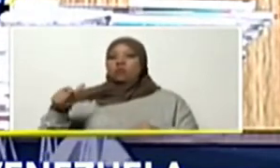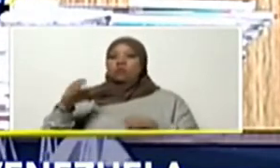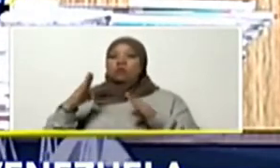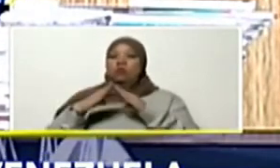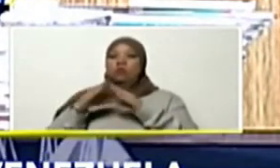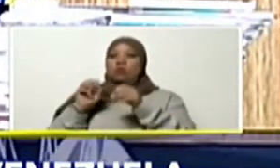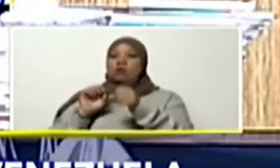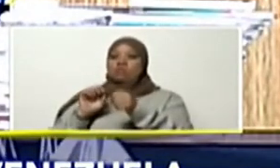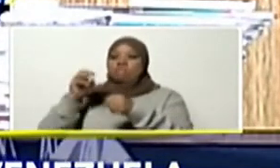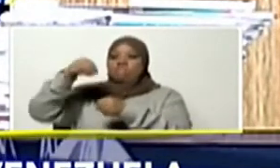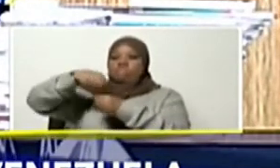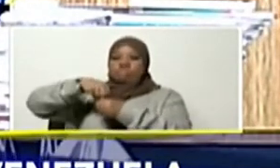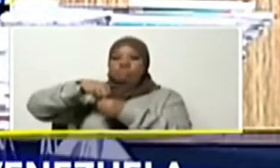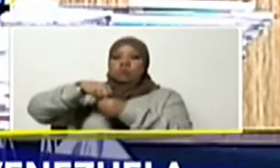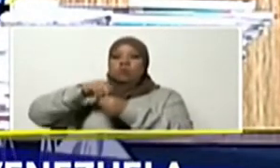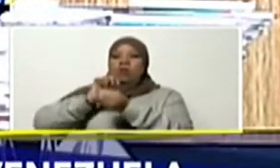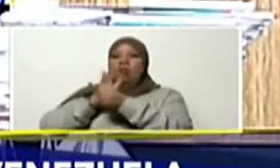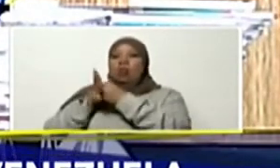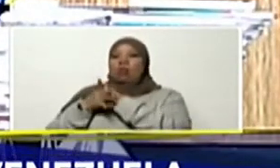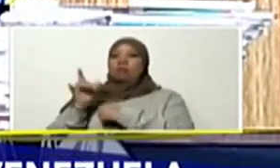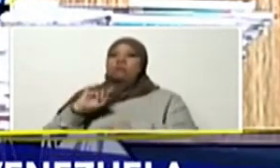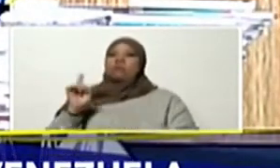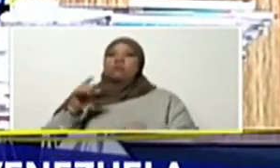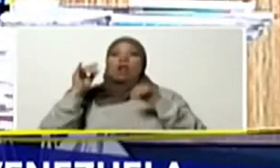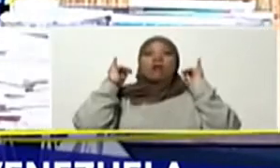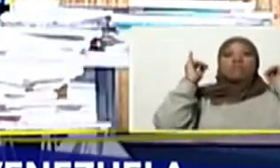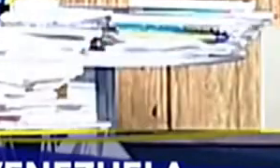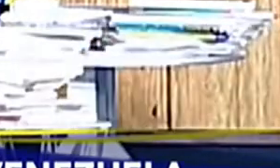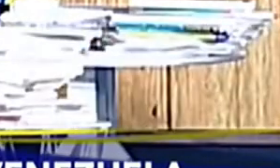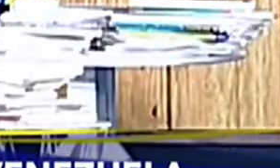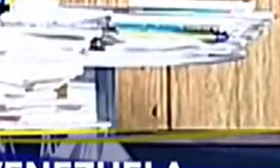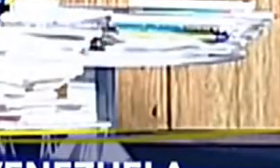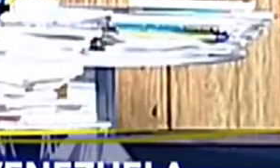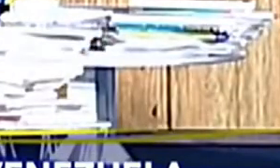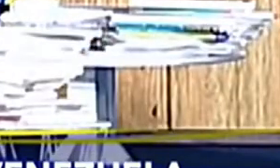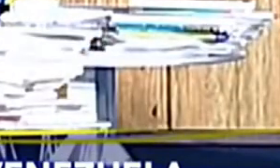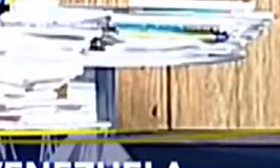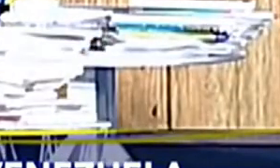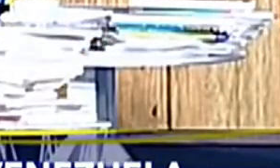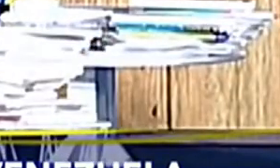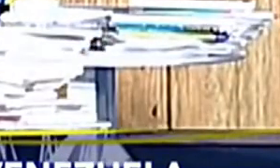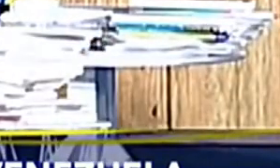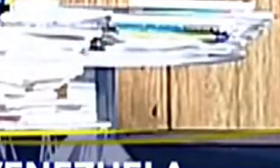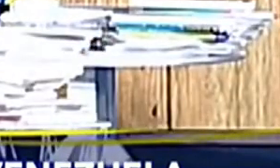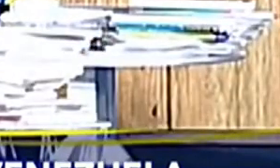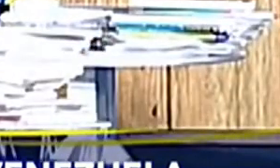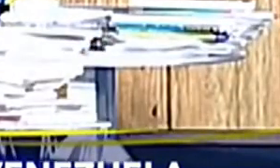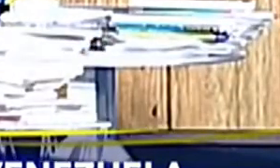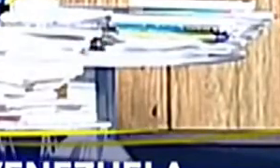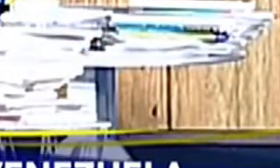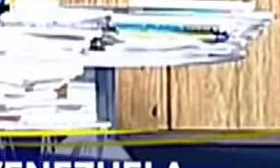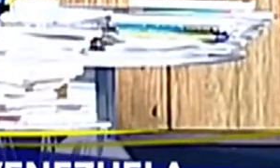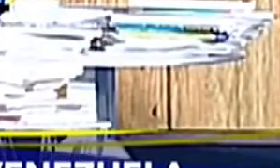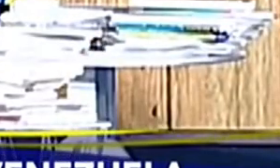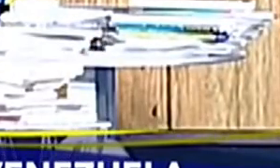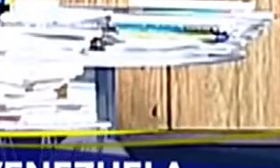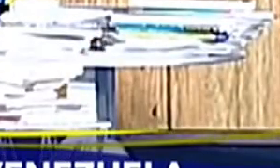hasta esta Feria Internacional del Libro del año 2022, dedicada